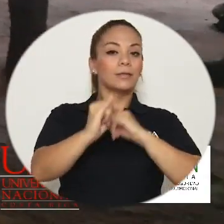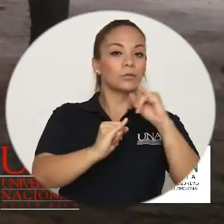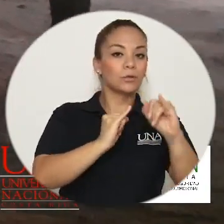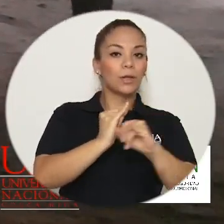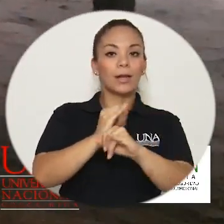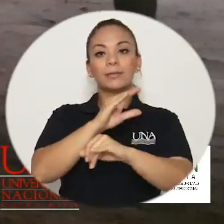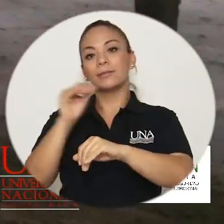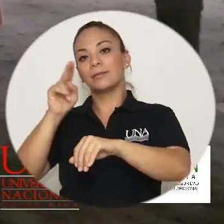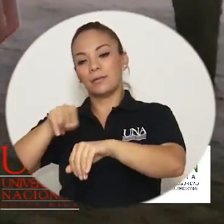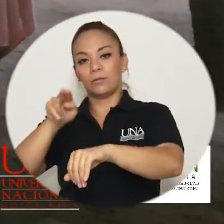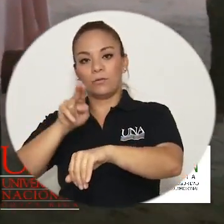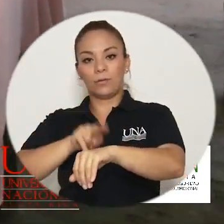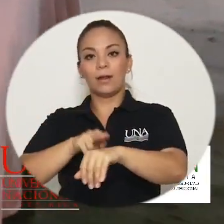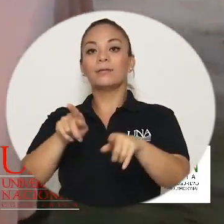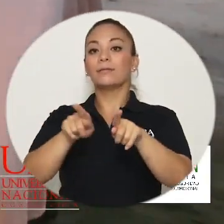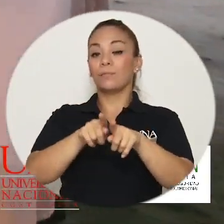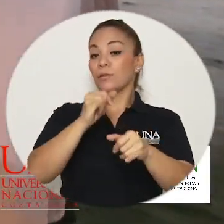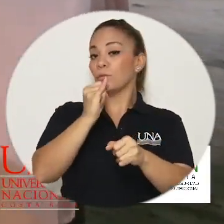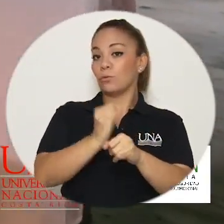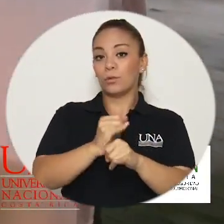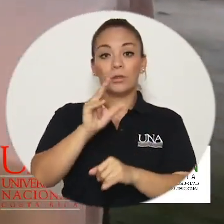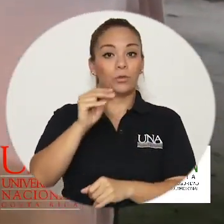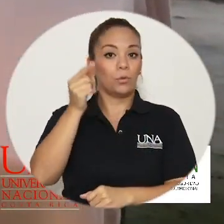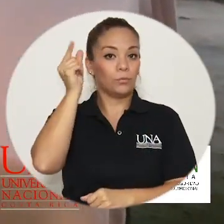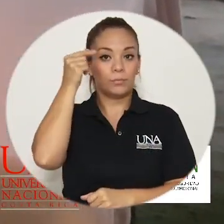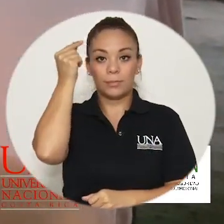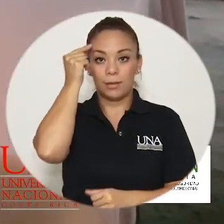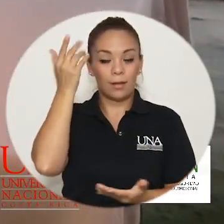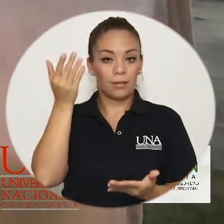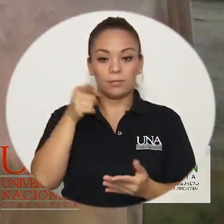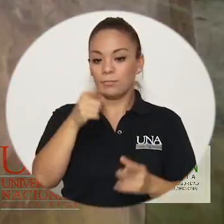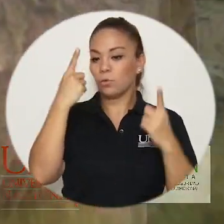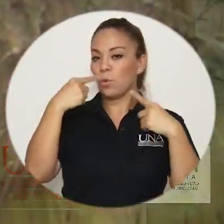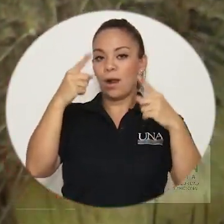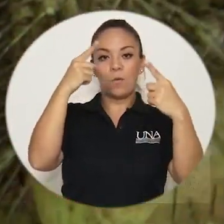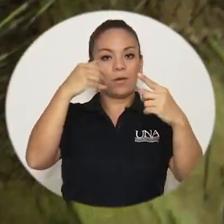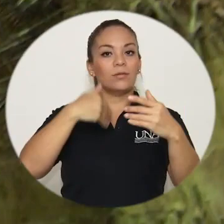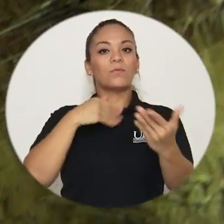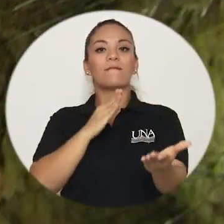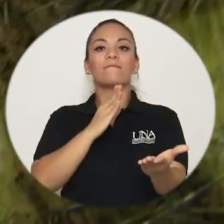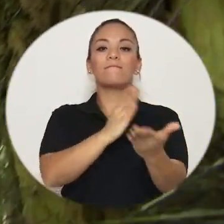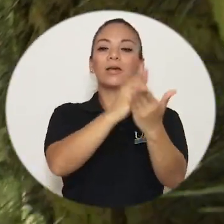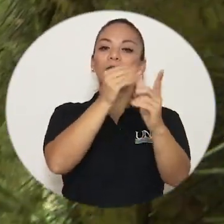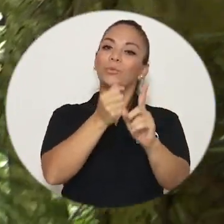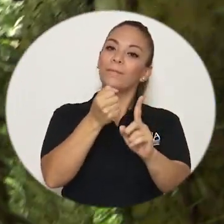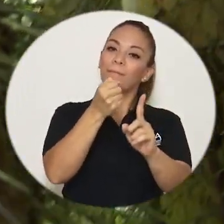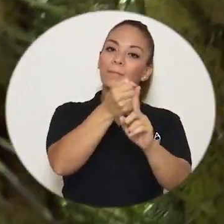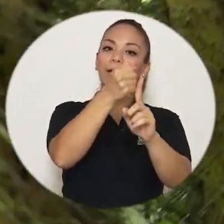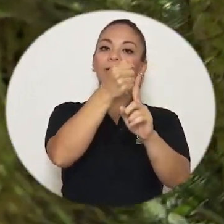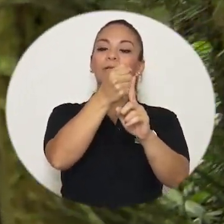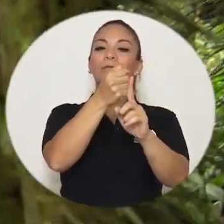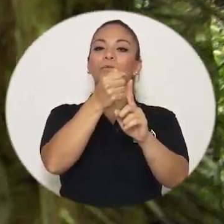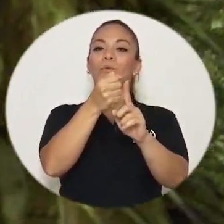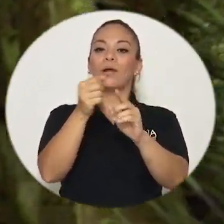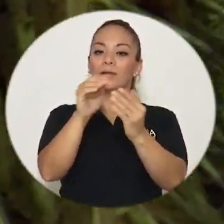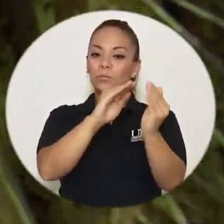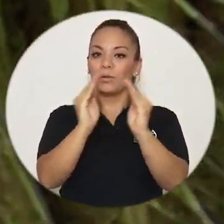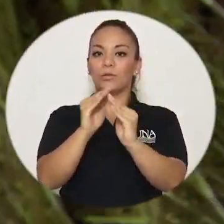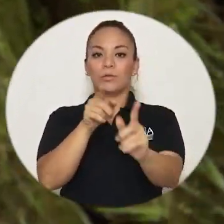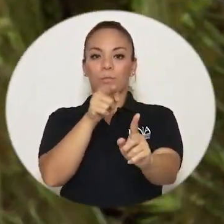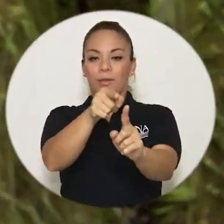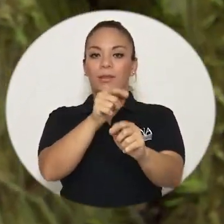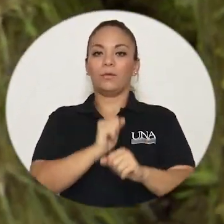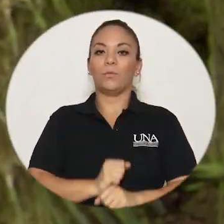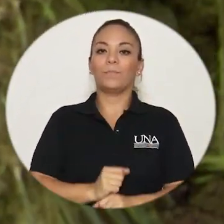organismos internacionales, de organismos no gubernamentales que no han logrado tener un efecto o un impacto en las poblaciones